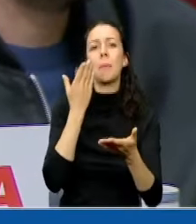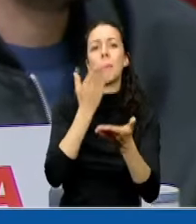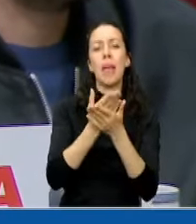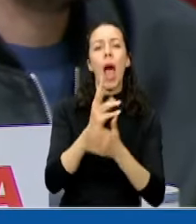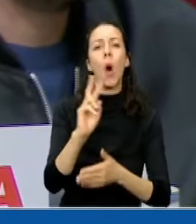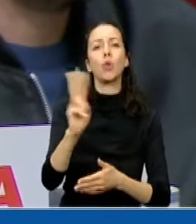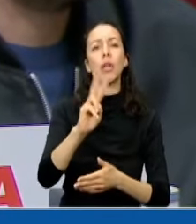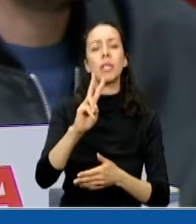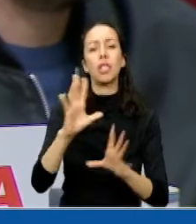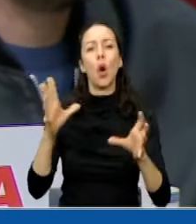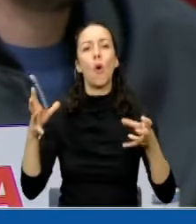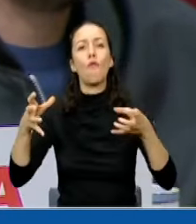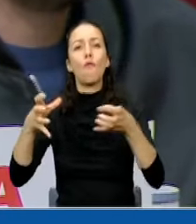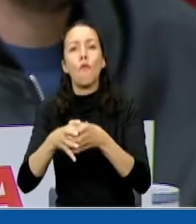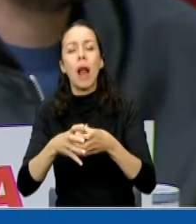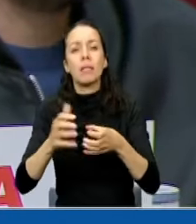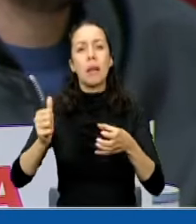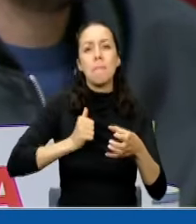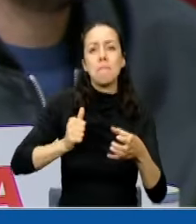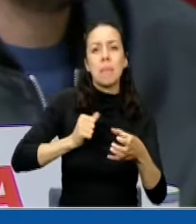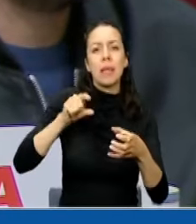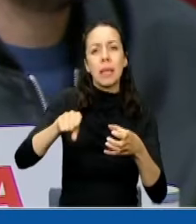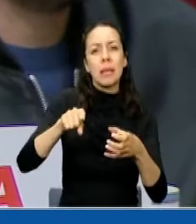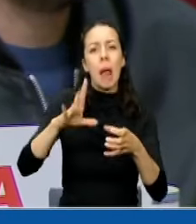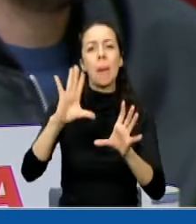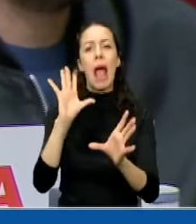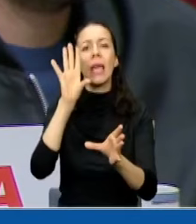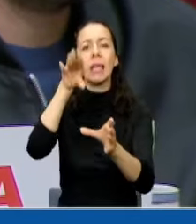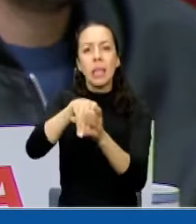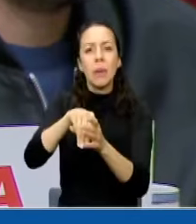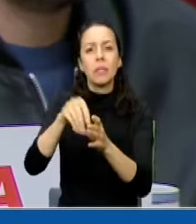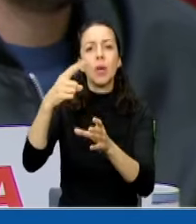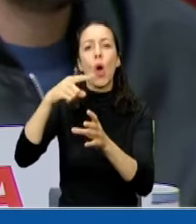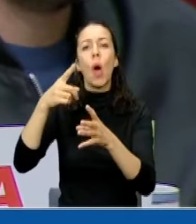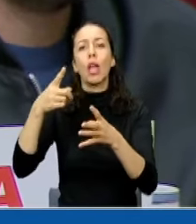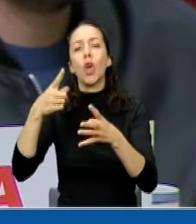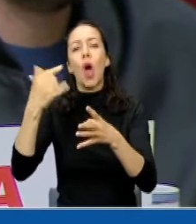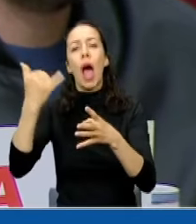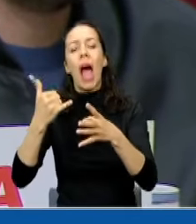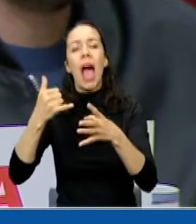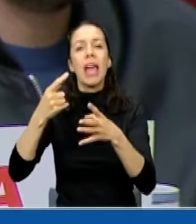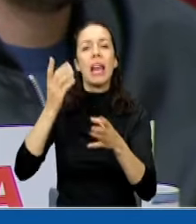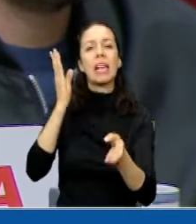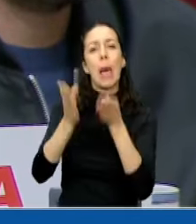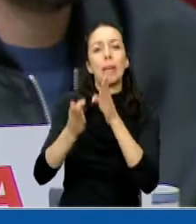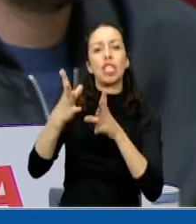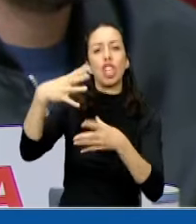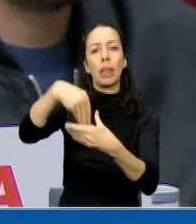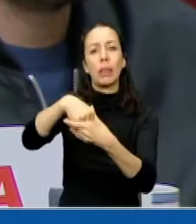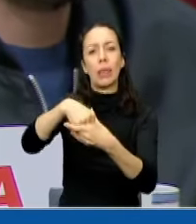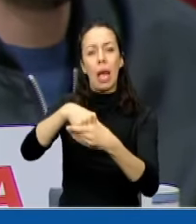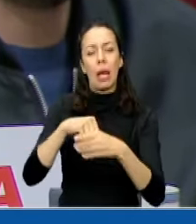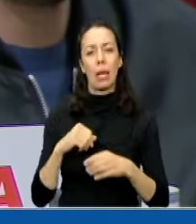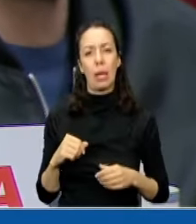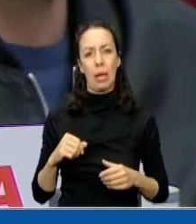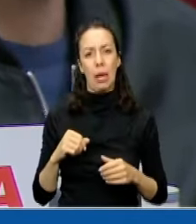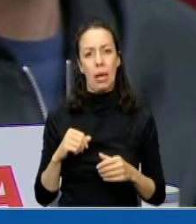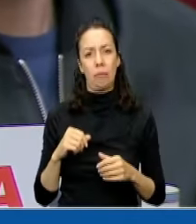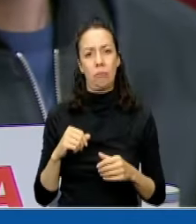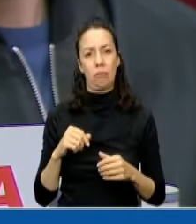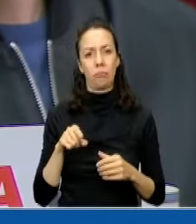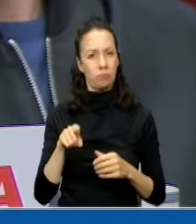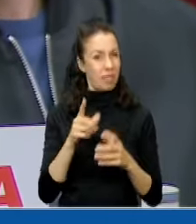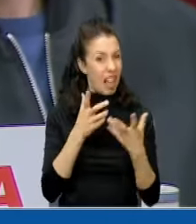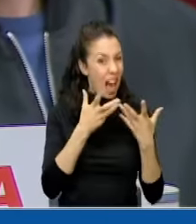Fuerzas Armadas para la intervención en la represión interna. Esto no es